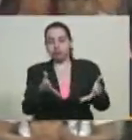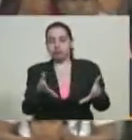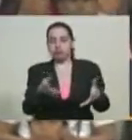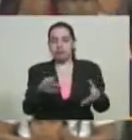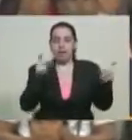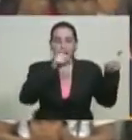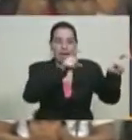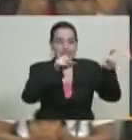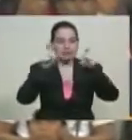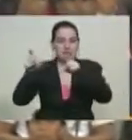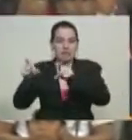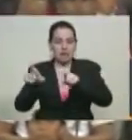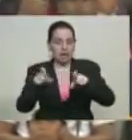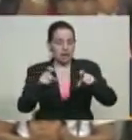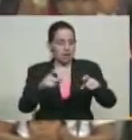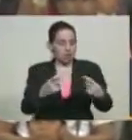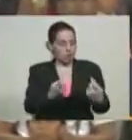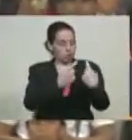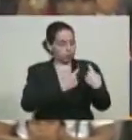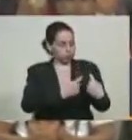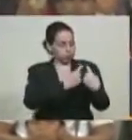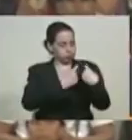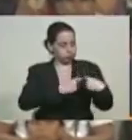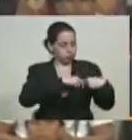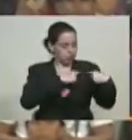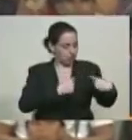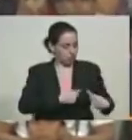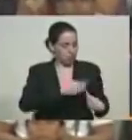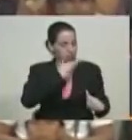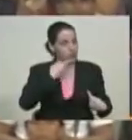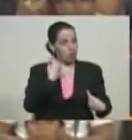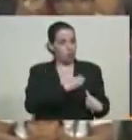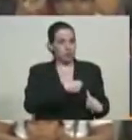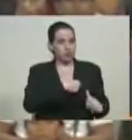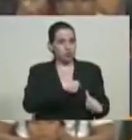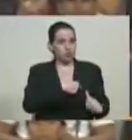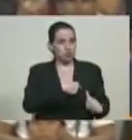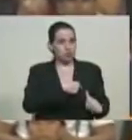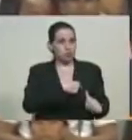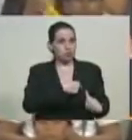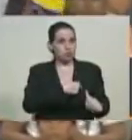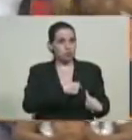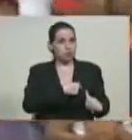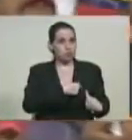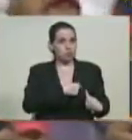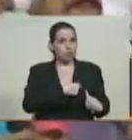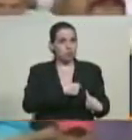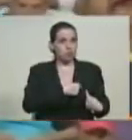en el corazón de la juventud más joven, más tierna de Venezuela.